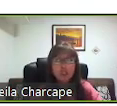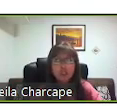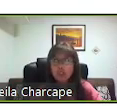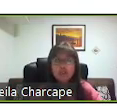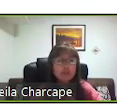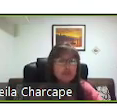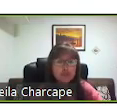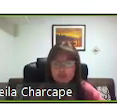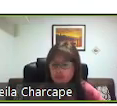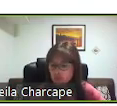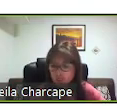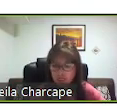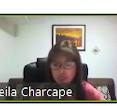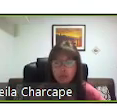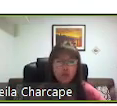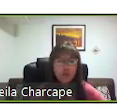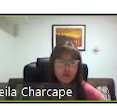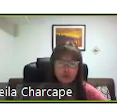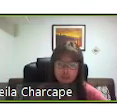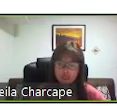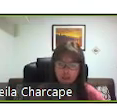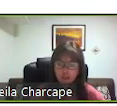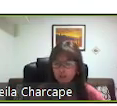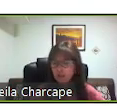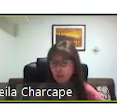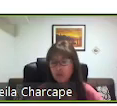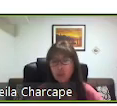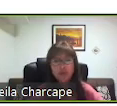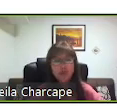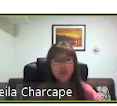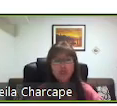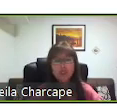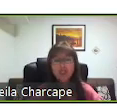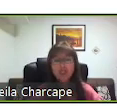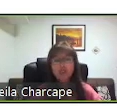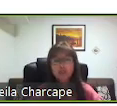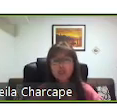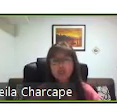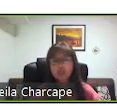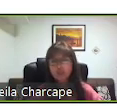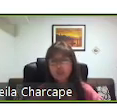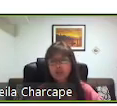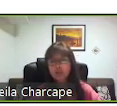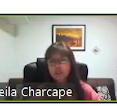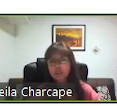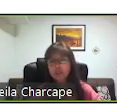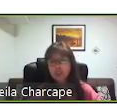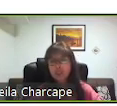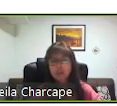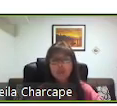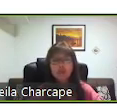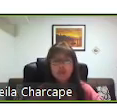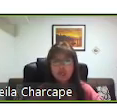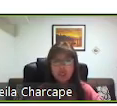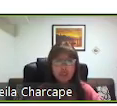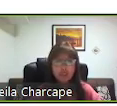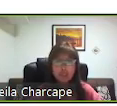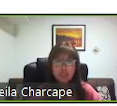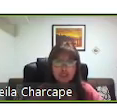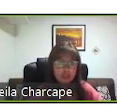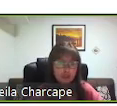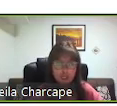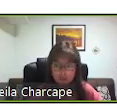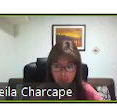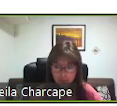ustedes no se animan, bueno, conversen de repente con alguna persona que crean ustedes que puede facilitarles.